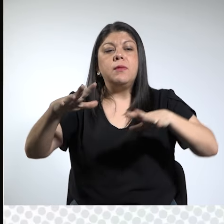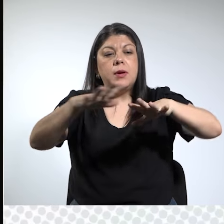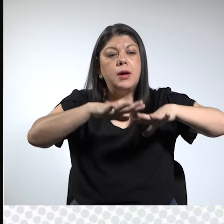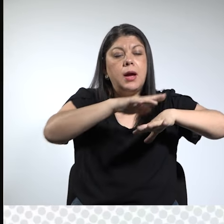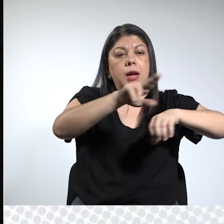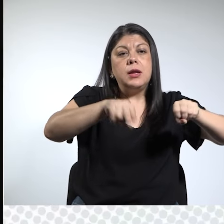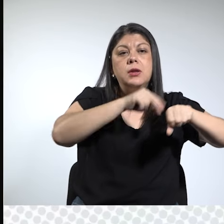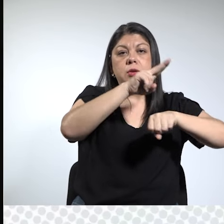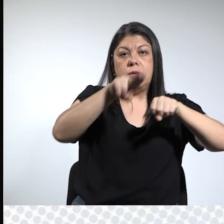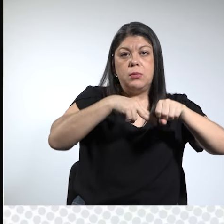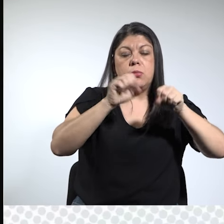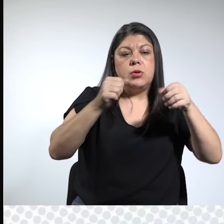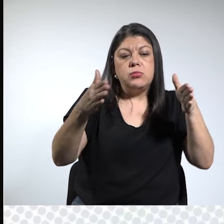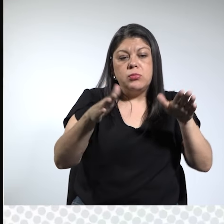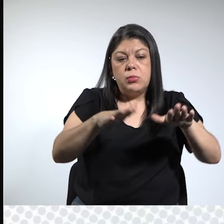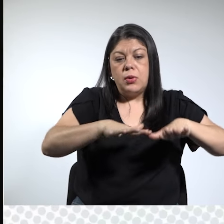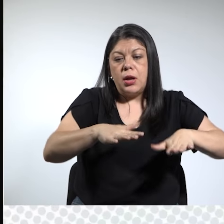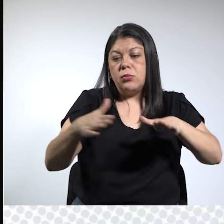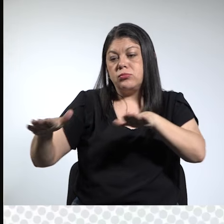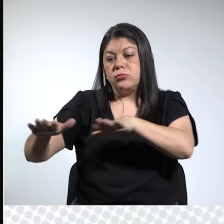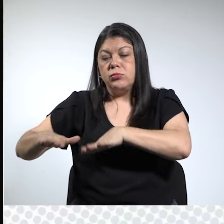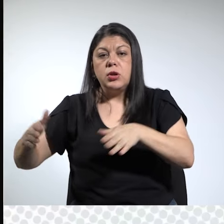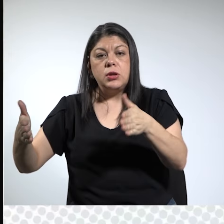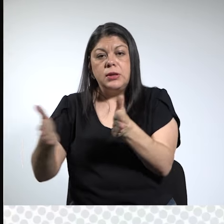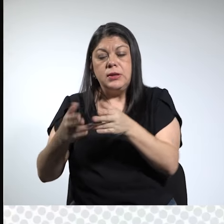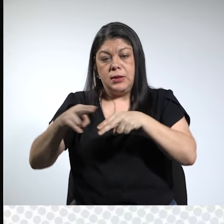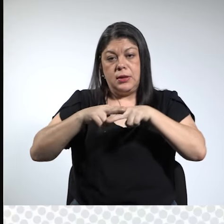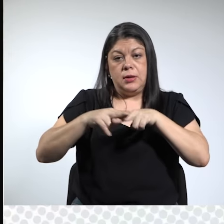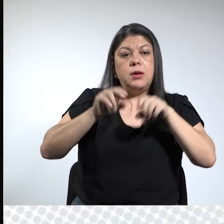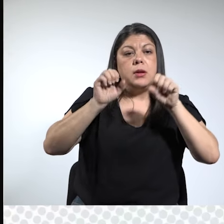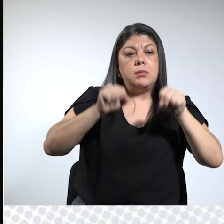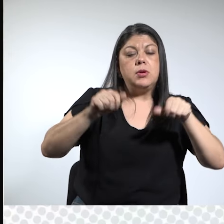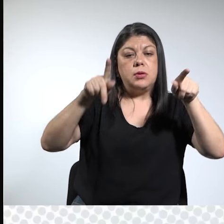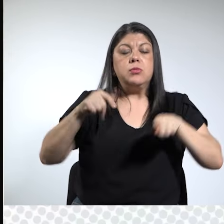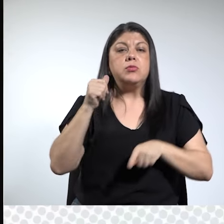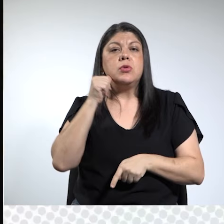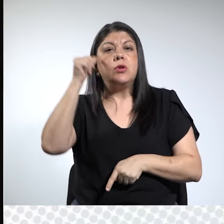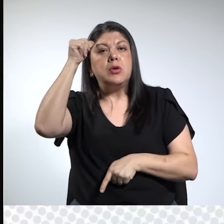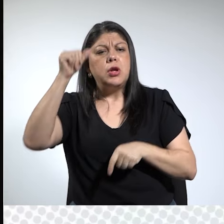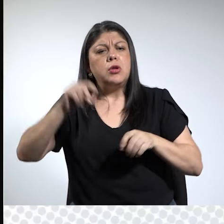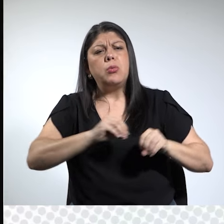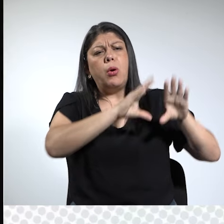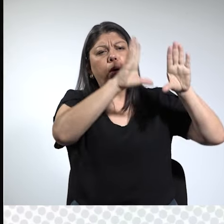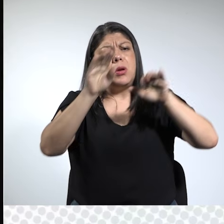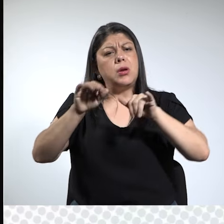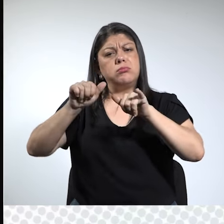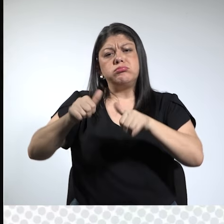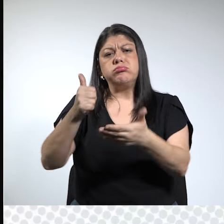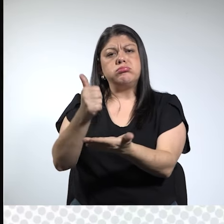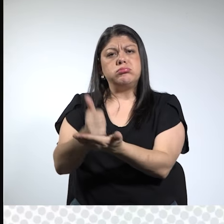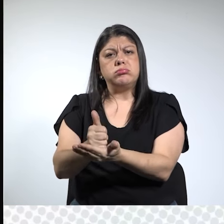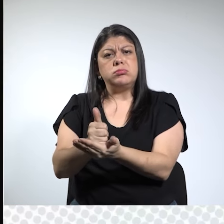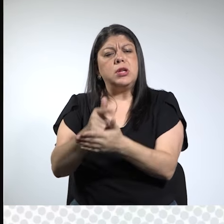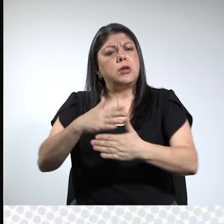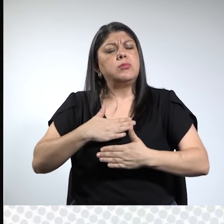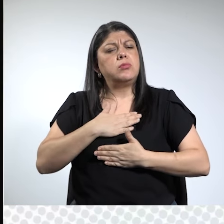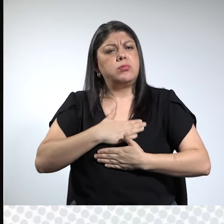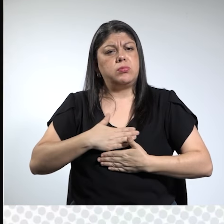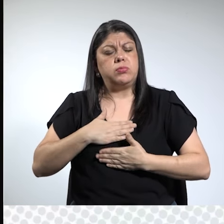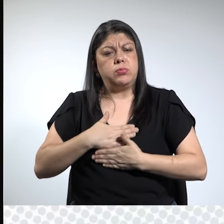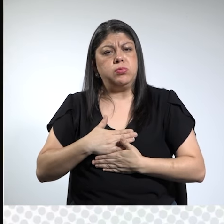comunes que están en las zonas cercanas a las estaciones del metro, donde las personas adultas mayores pasan el día. Y es parte de esa